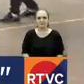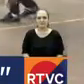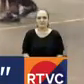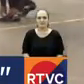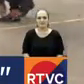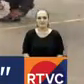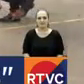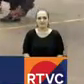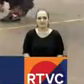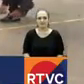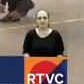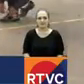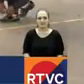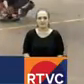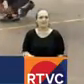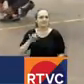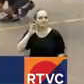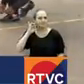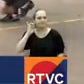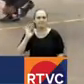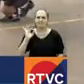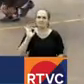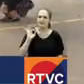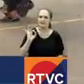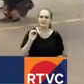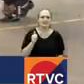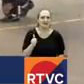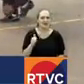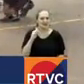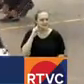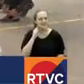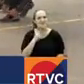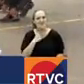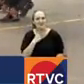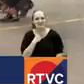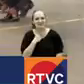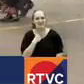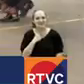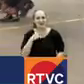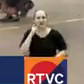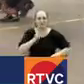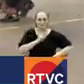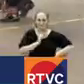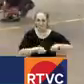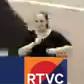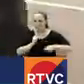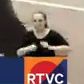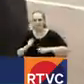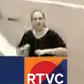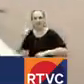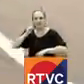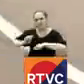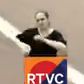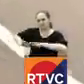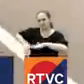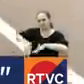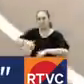Tiene un sonido especial que me gusta mucho, no sé, los timbales, escuchar la conga.